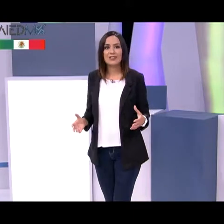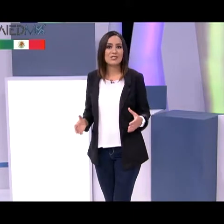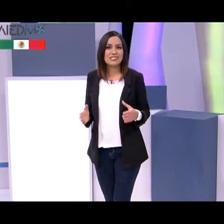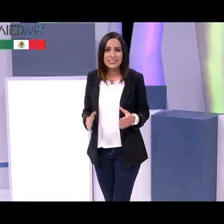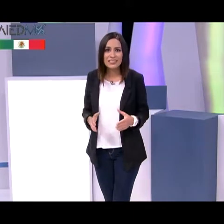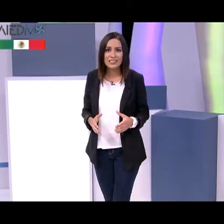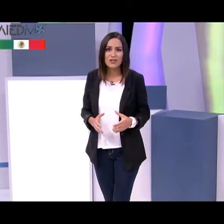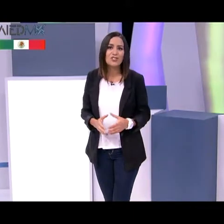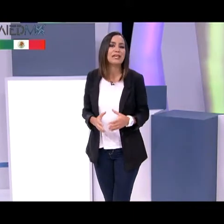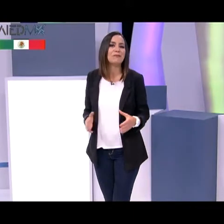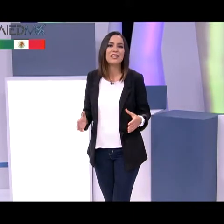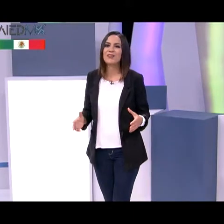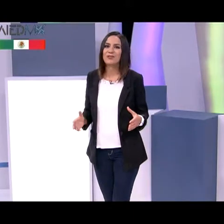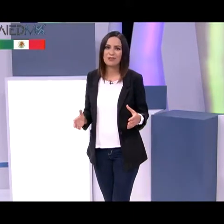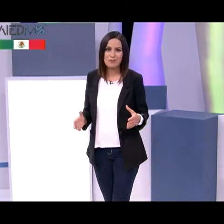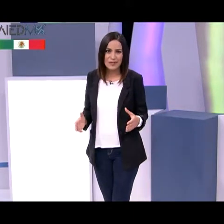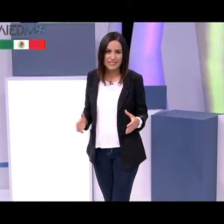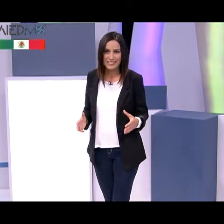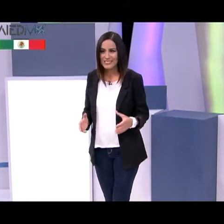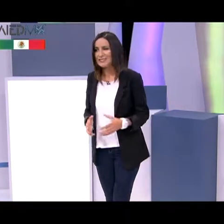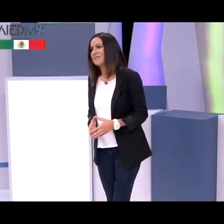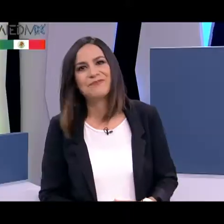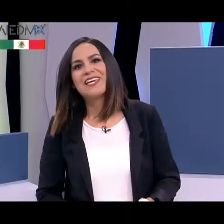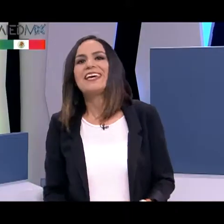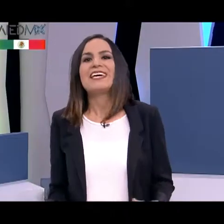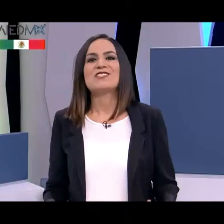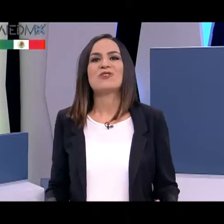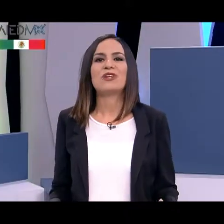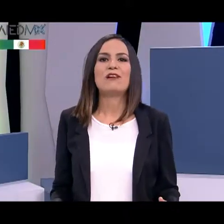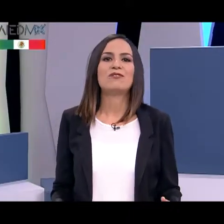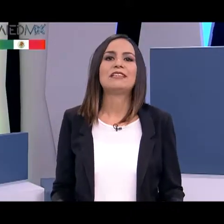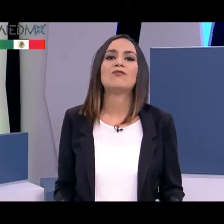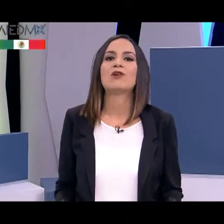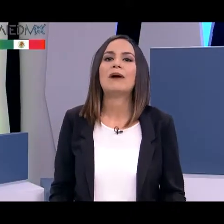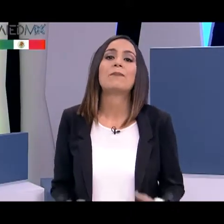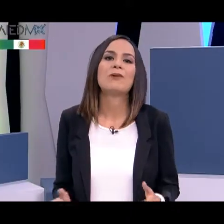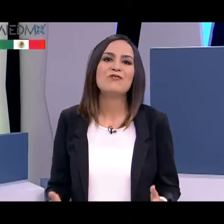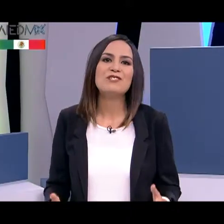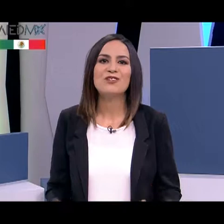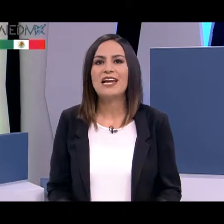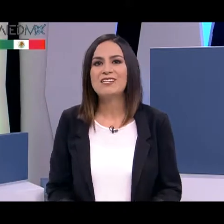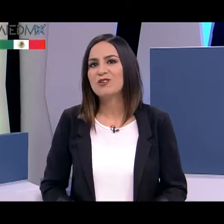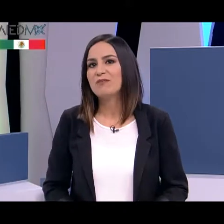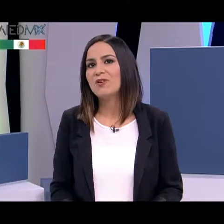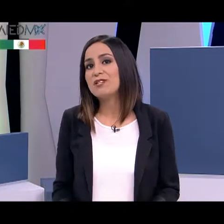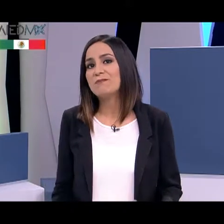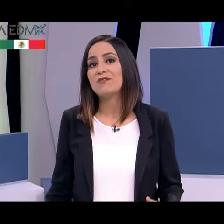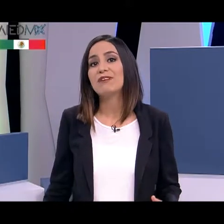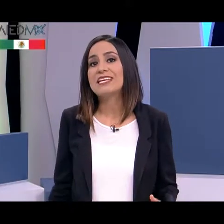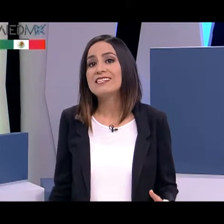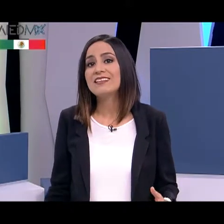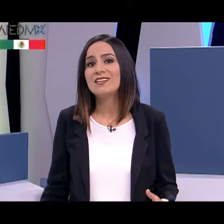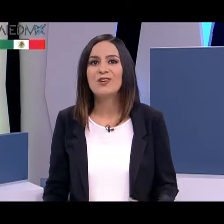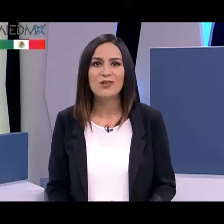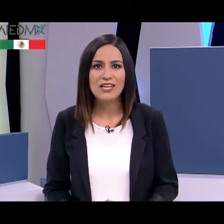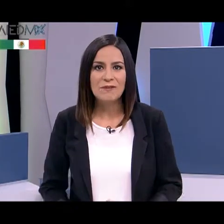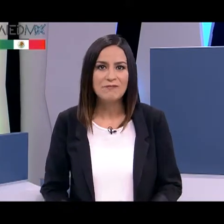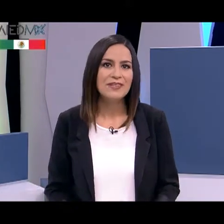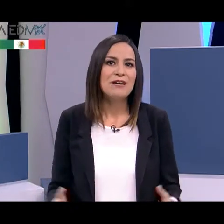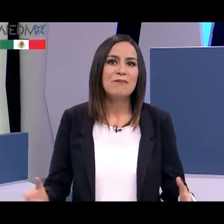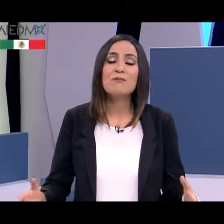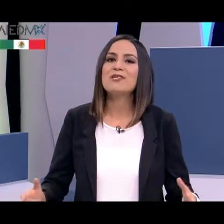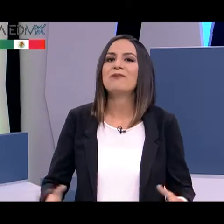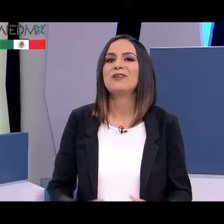de aliados estratégicos en México y otros países. Esto con el fin de formar profesionales con mejores perfiles en